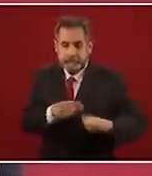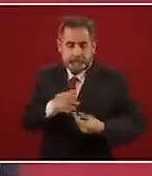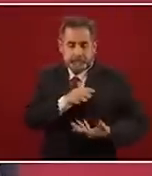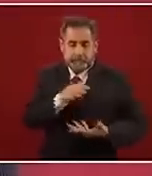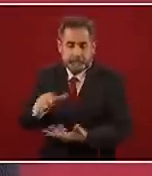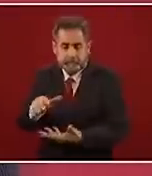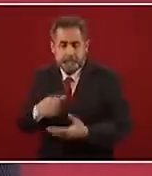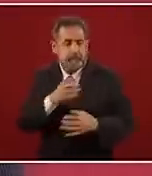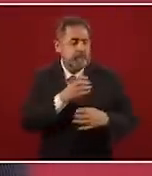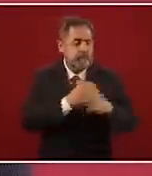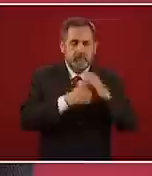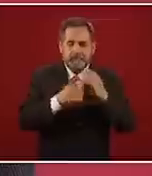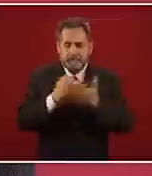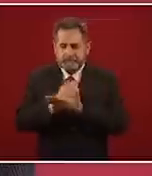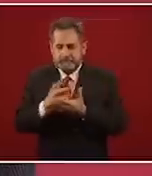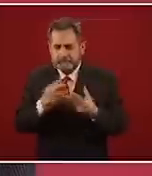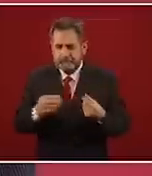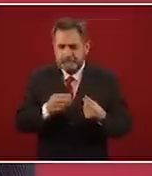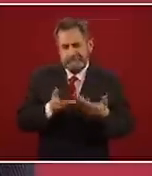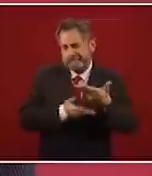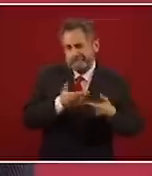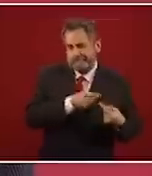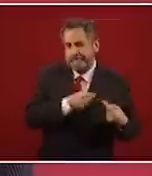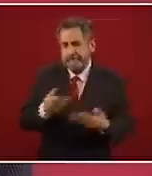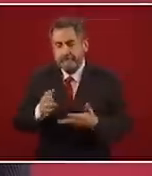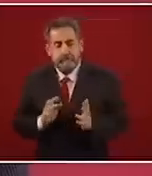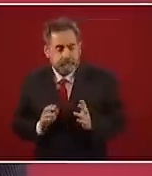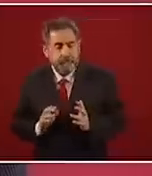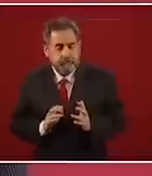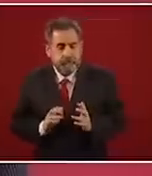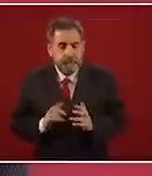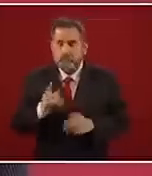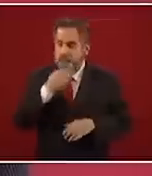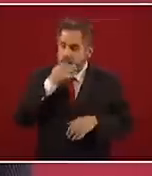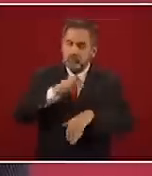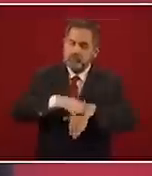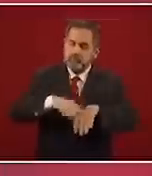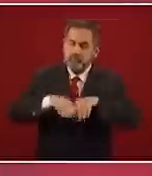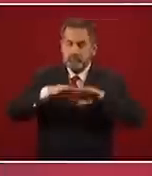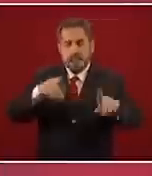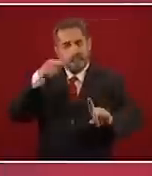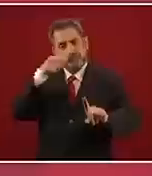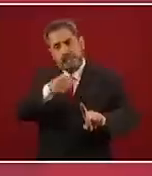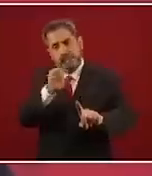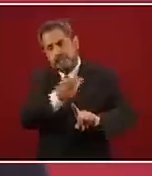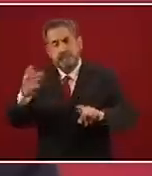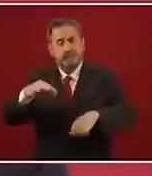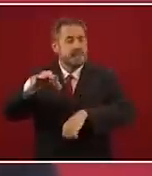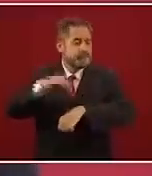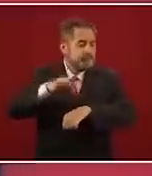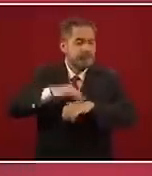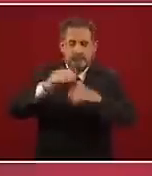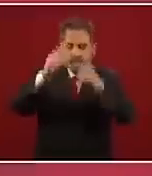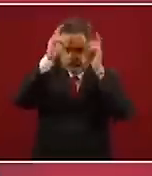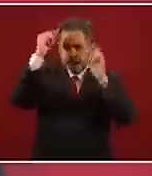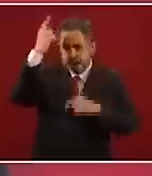de material de curación y otros servicios. Por tanto, y este es un mensaje especial a los médicos, a las